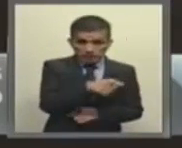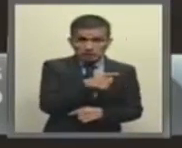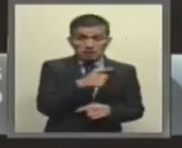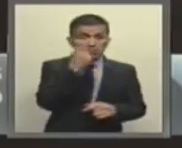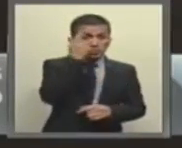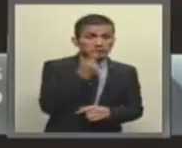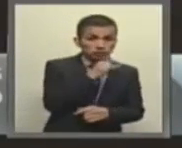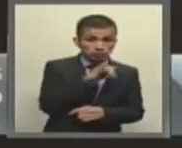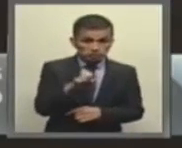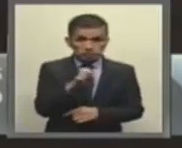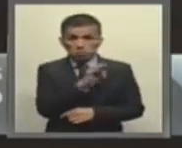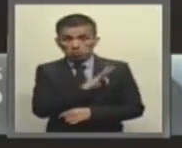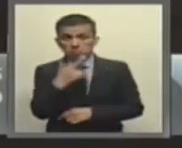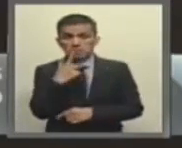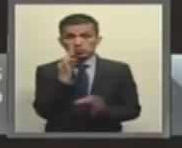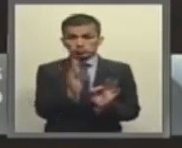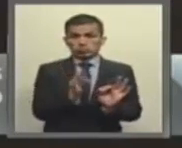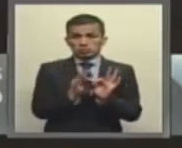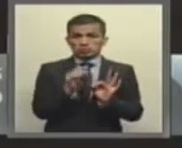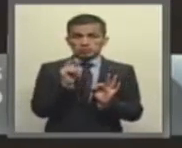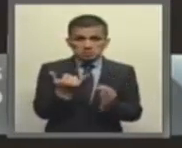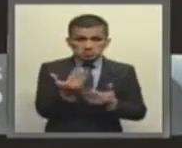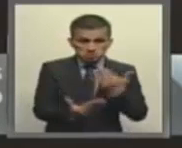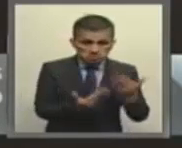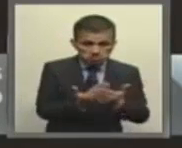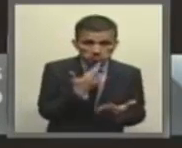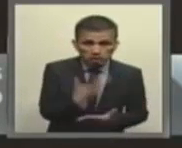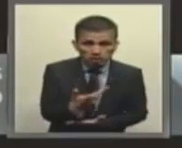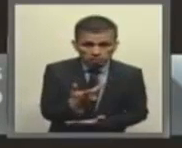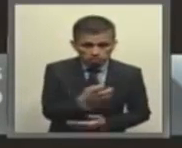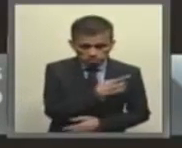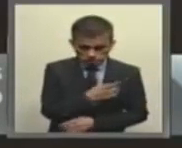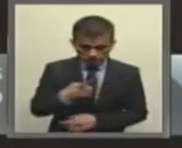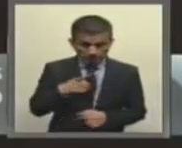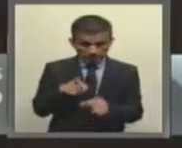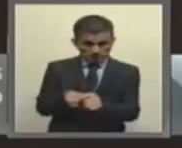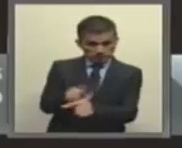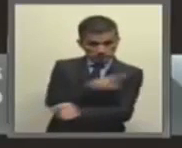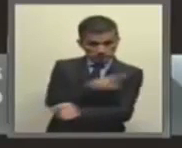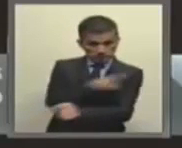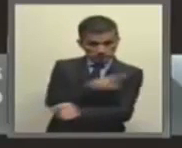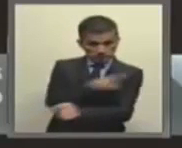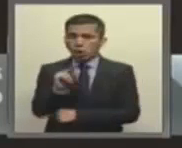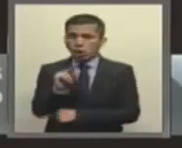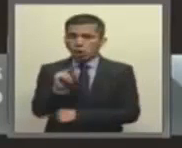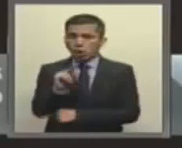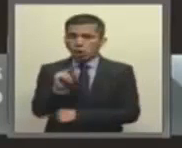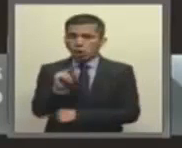ofrecer mejores servicios, no es necesario cindirlo del ISSSTE, sino